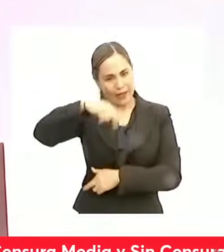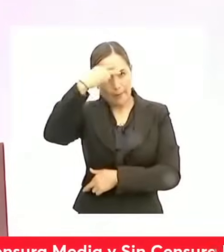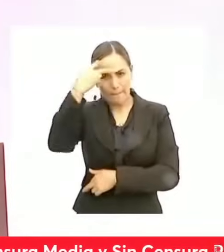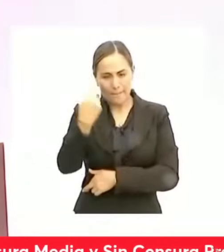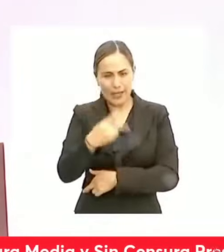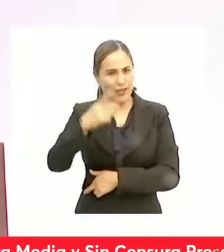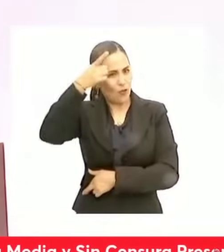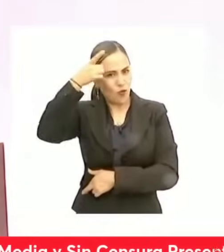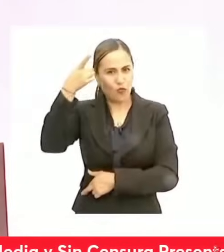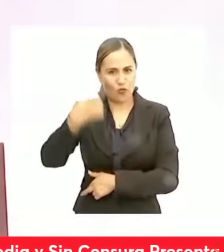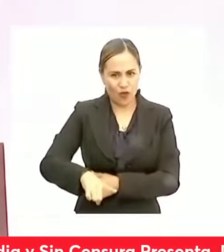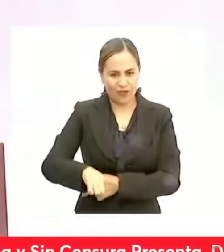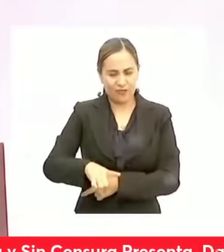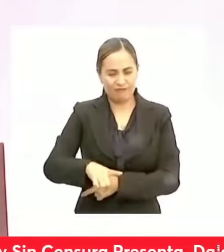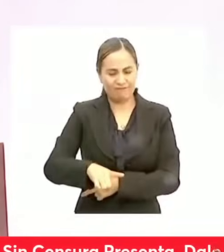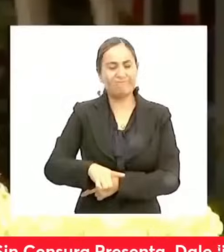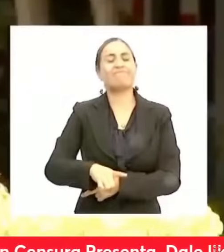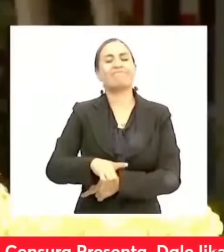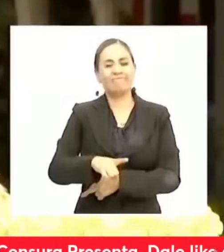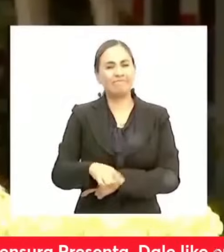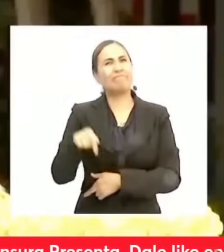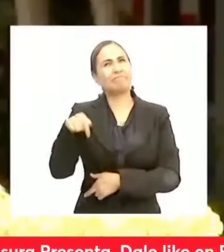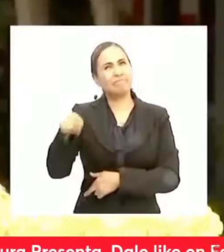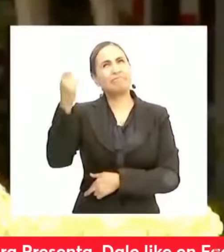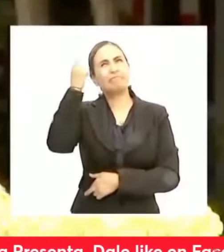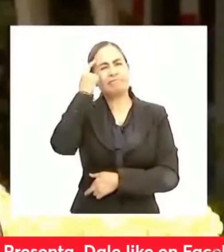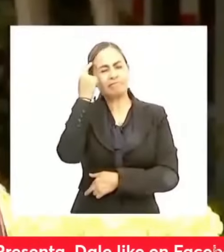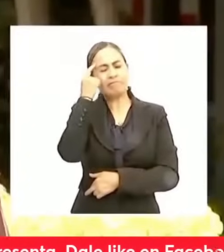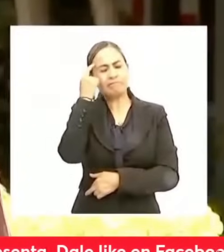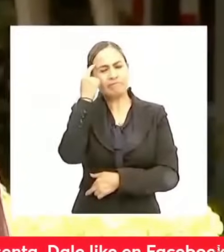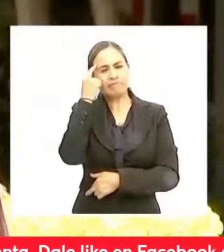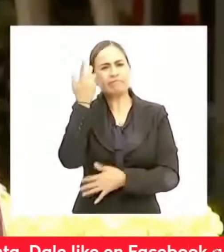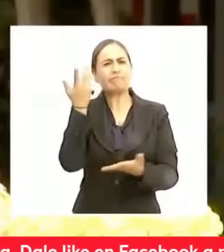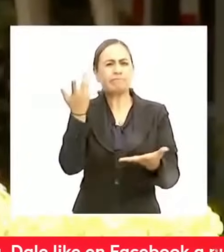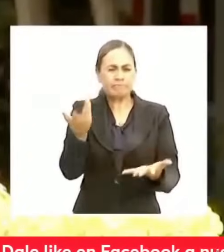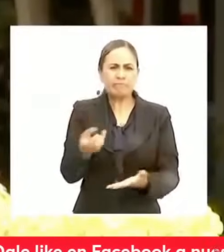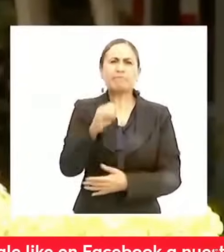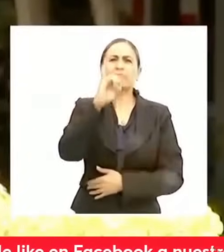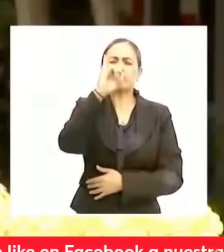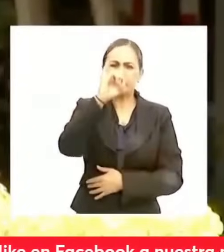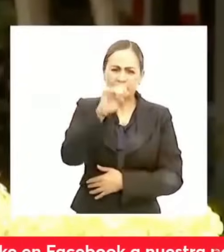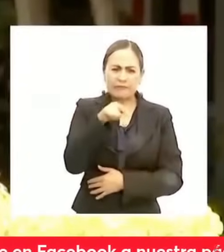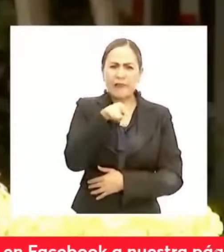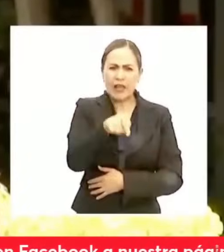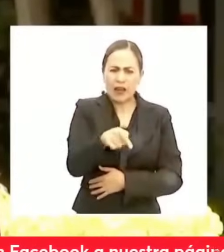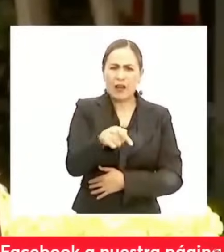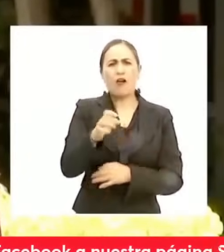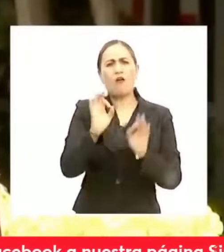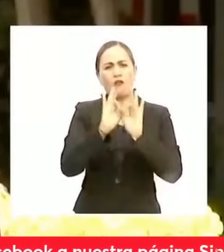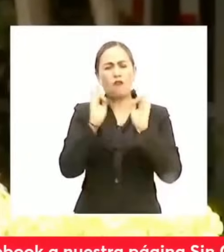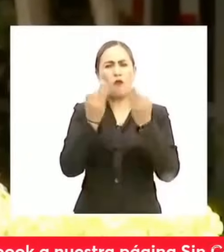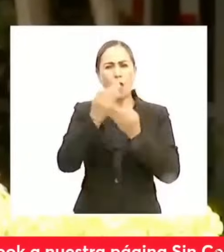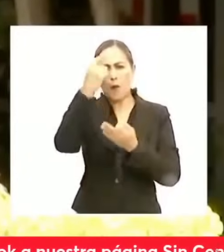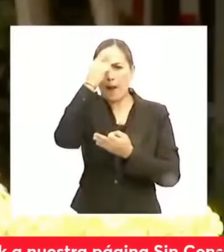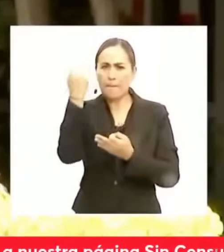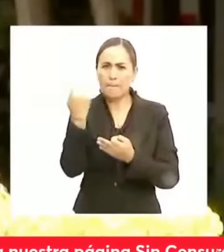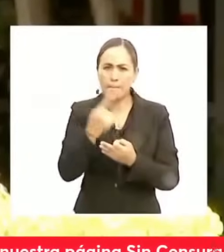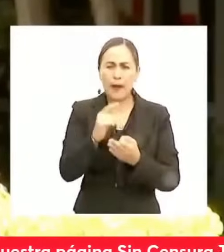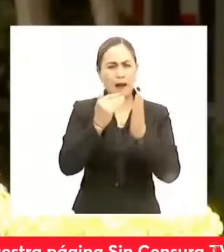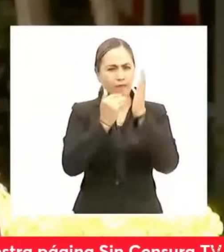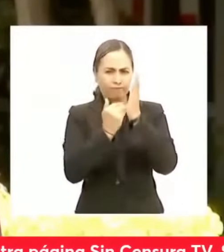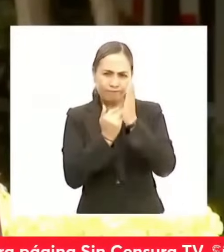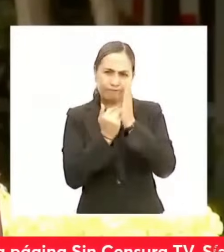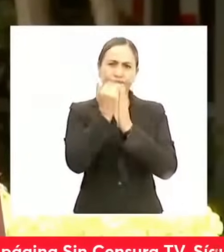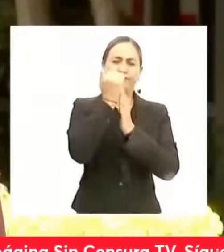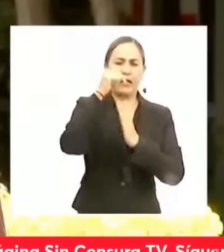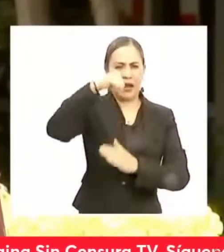empieza a concebirlo como palanca para el desarrollo de